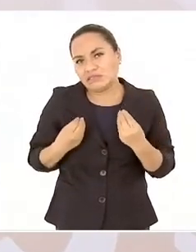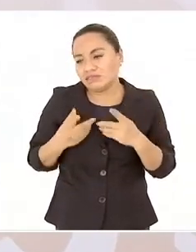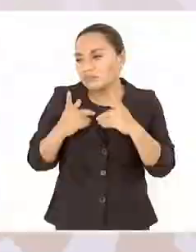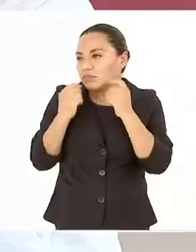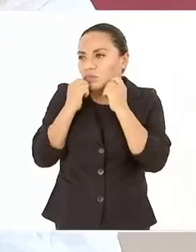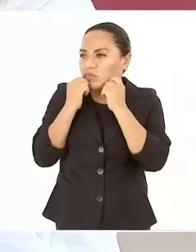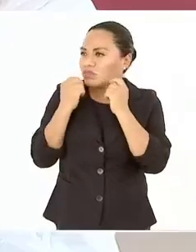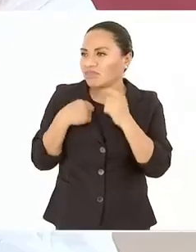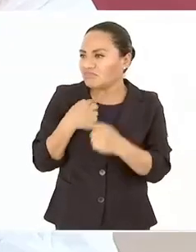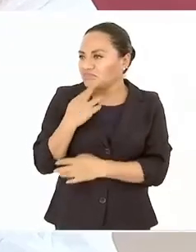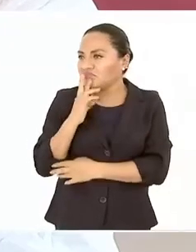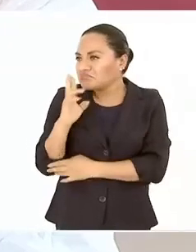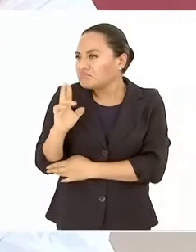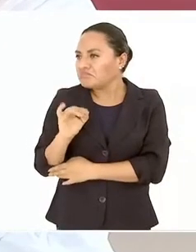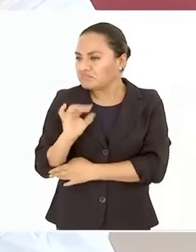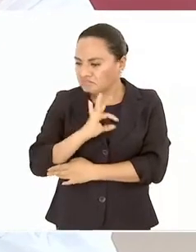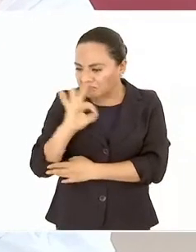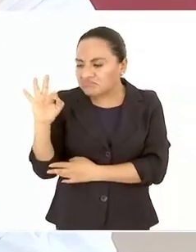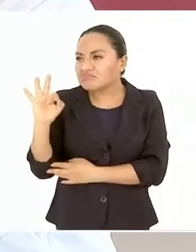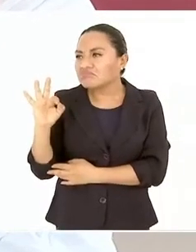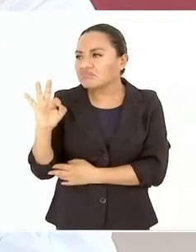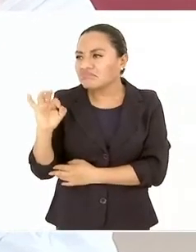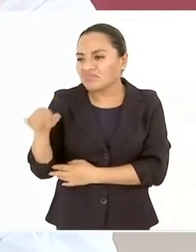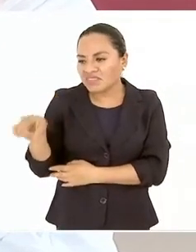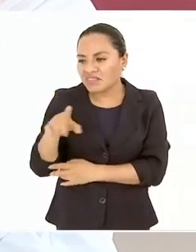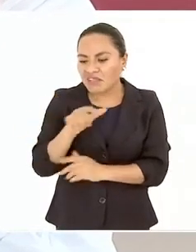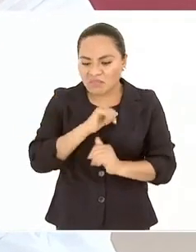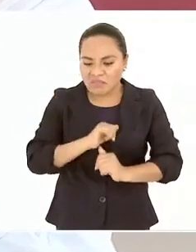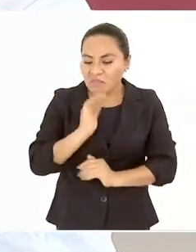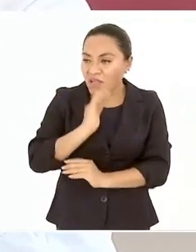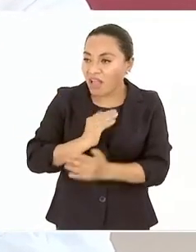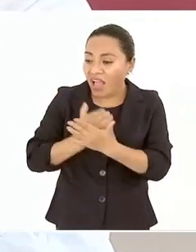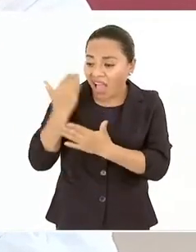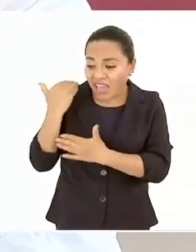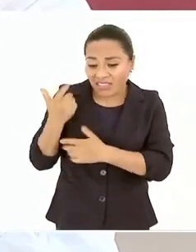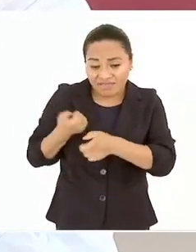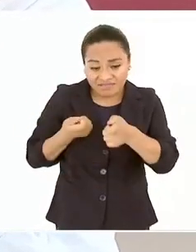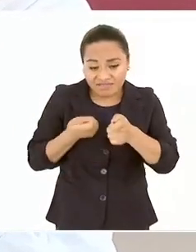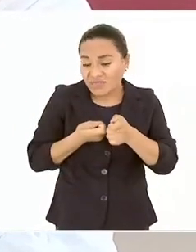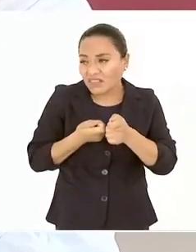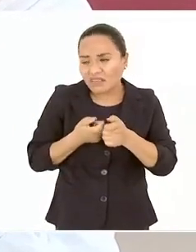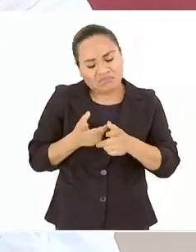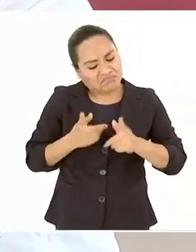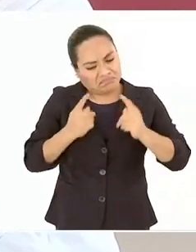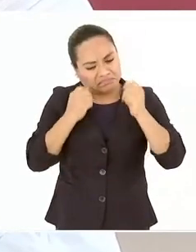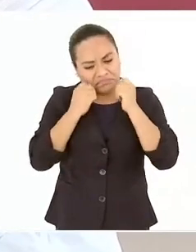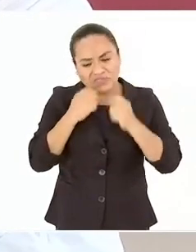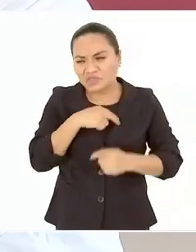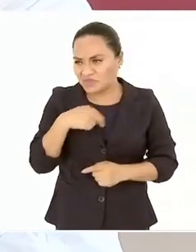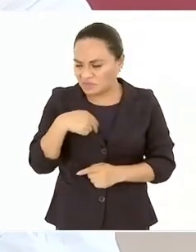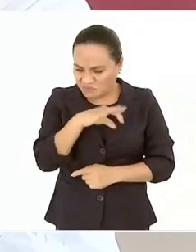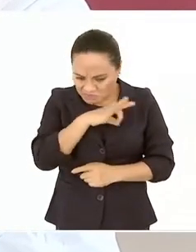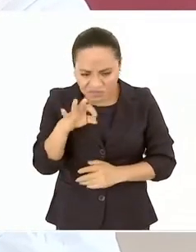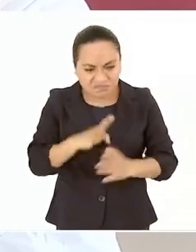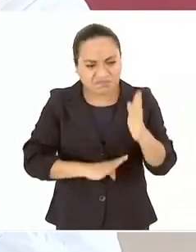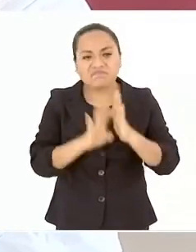ustedes, con eso vamos a salir adelante.